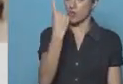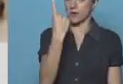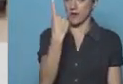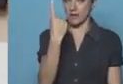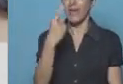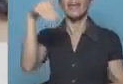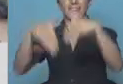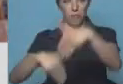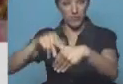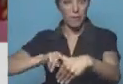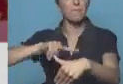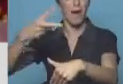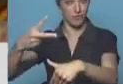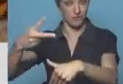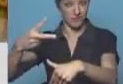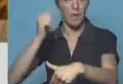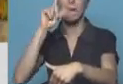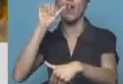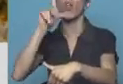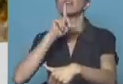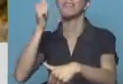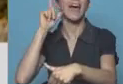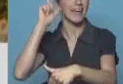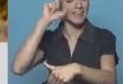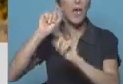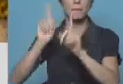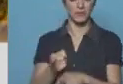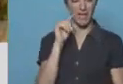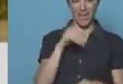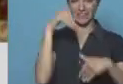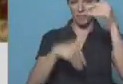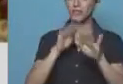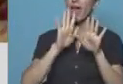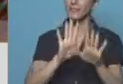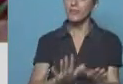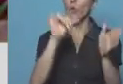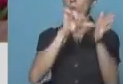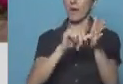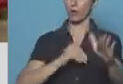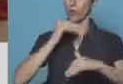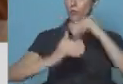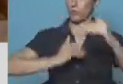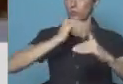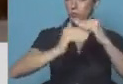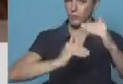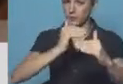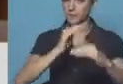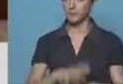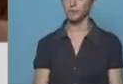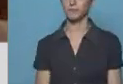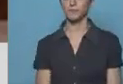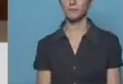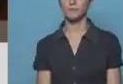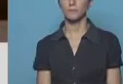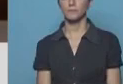vote el balotaje, sino que se vota así, tan en un país, tan en crecimiento, tan en desarrollo, ¿no? Y por una parte, es